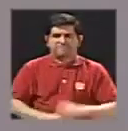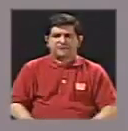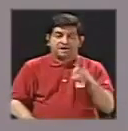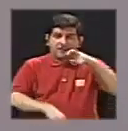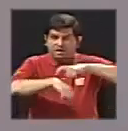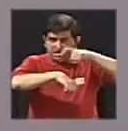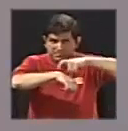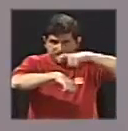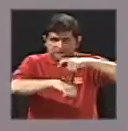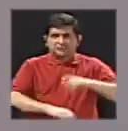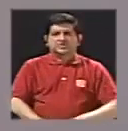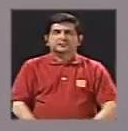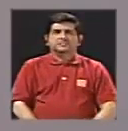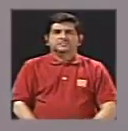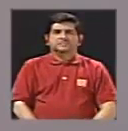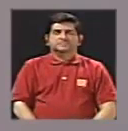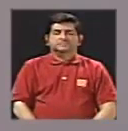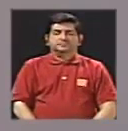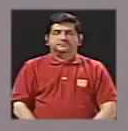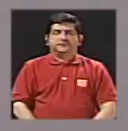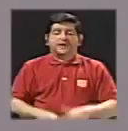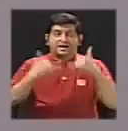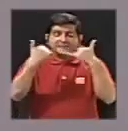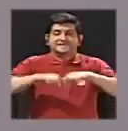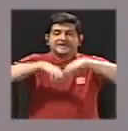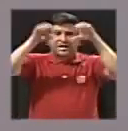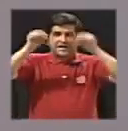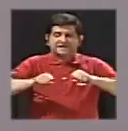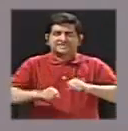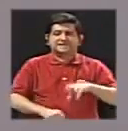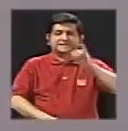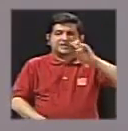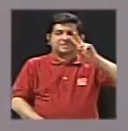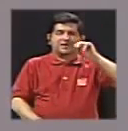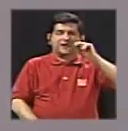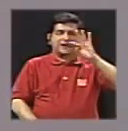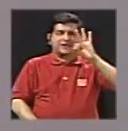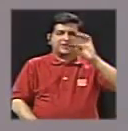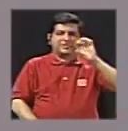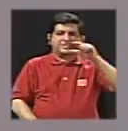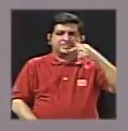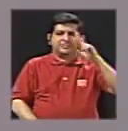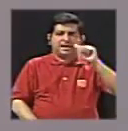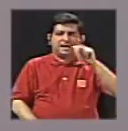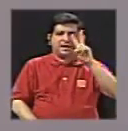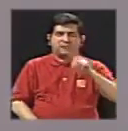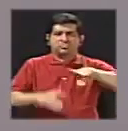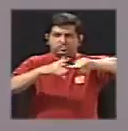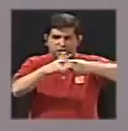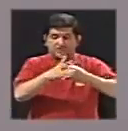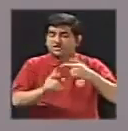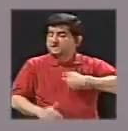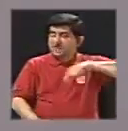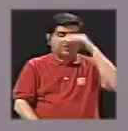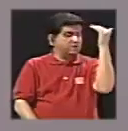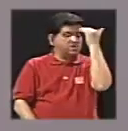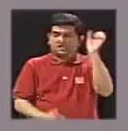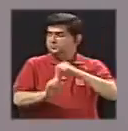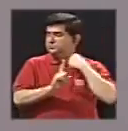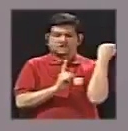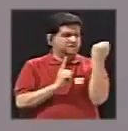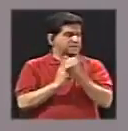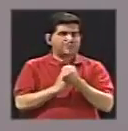ese momento en que se echa a andar el sistema Integra 2. Nosotros no sabíamos esa situación, es decir,